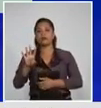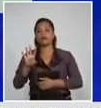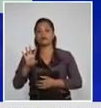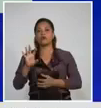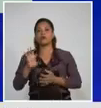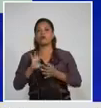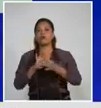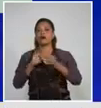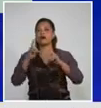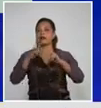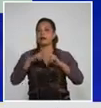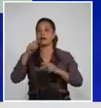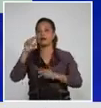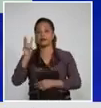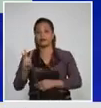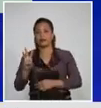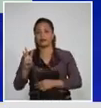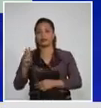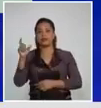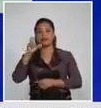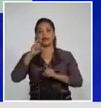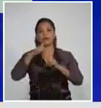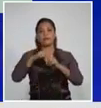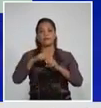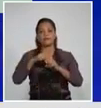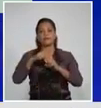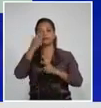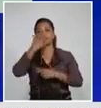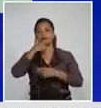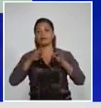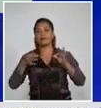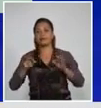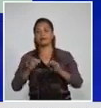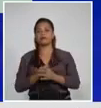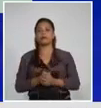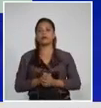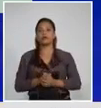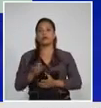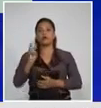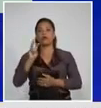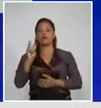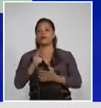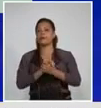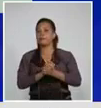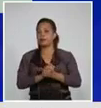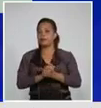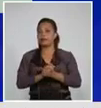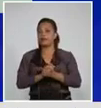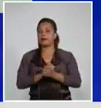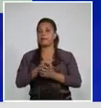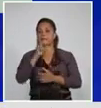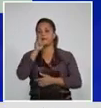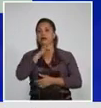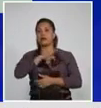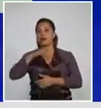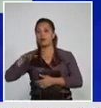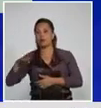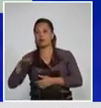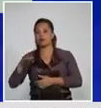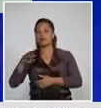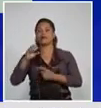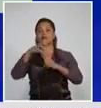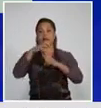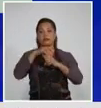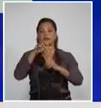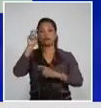3, Caimito, Artemisa, Guira de Melena, Bahía Honda y San Cristóbal con 2 cada